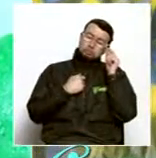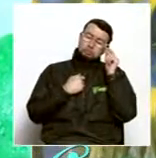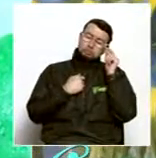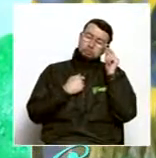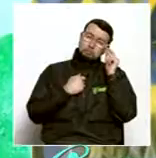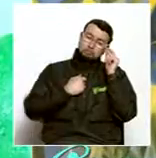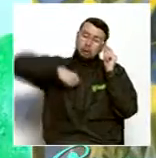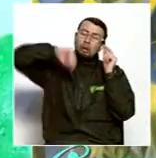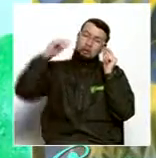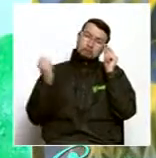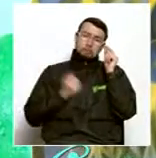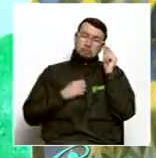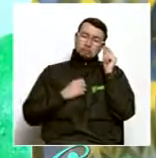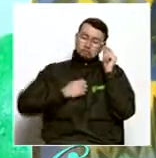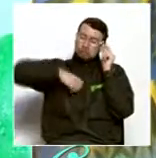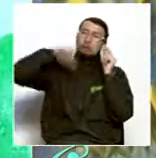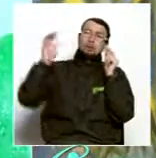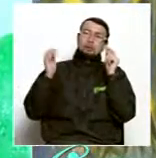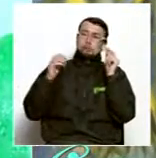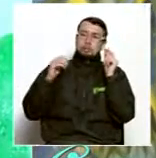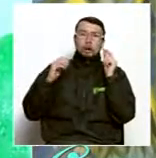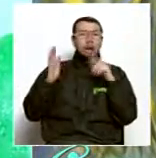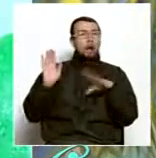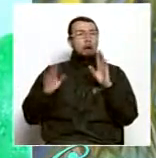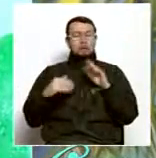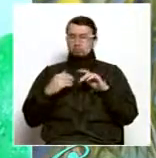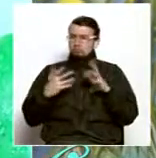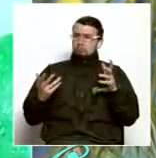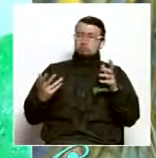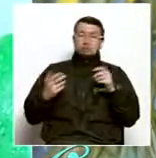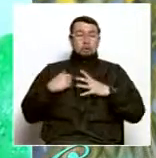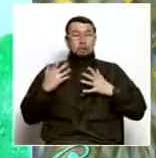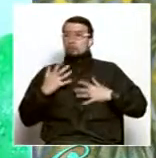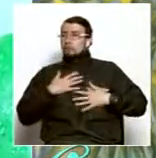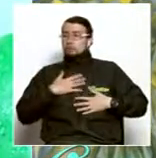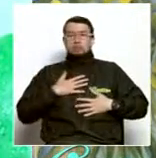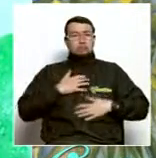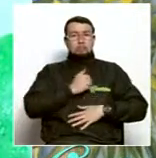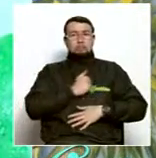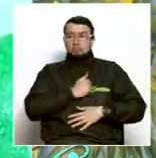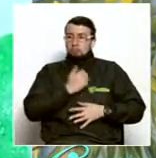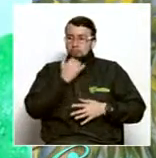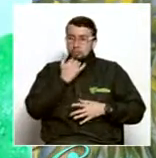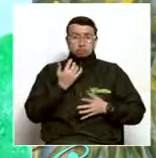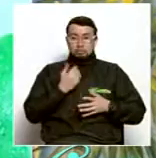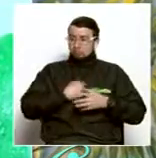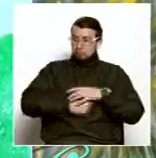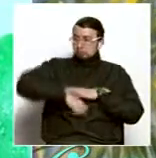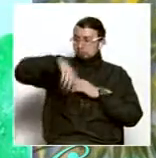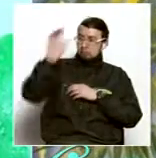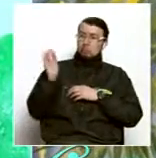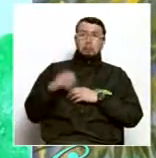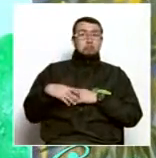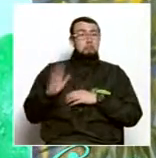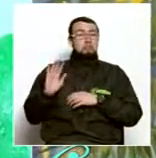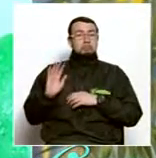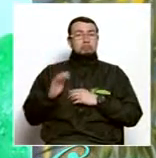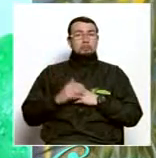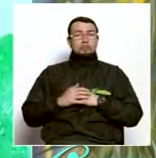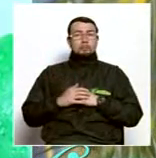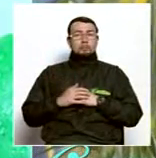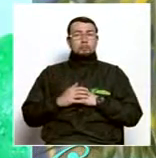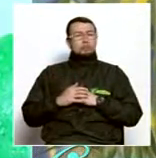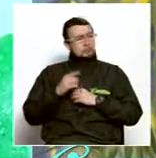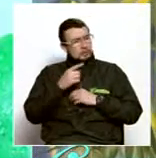brazo me brinca. ¿El mismo brazo? Y me despierta así. ¿Involuntariamente? Involuntario. ¿Y le está